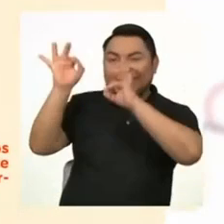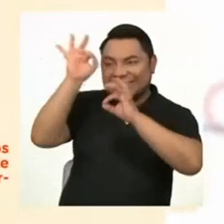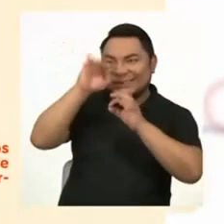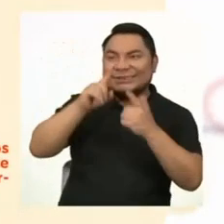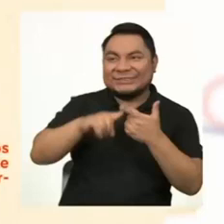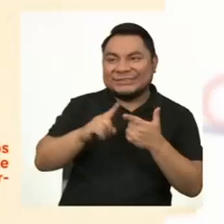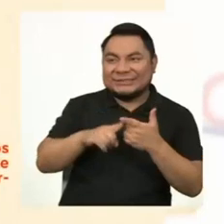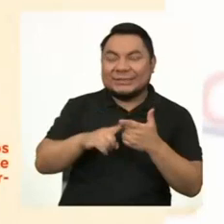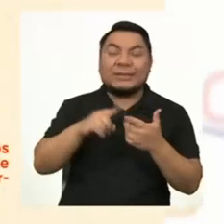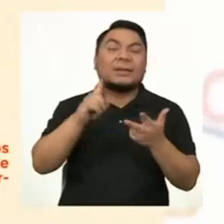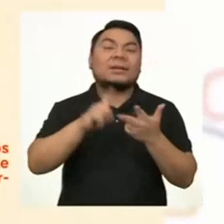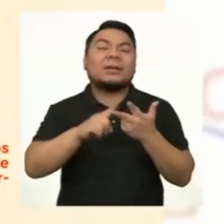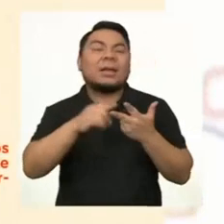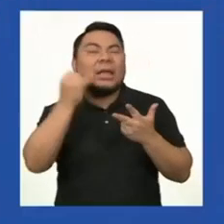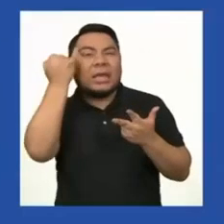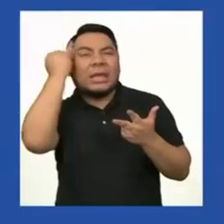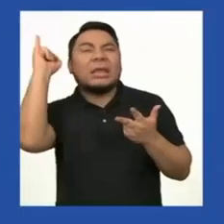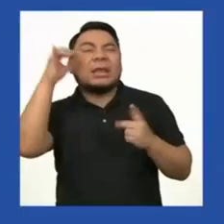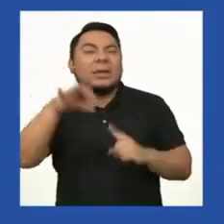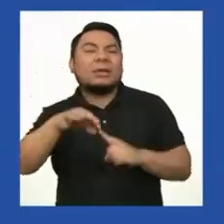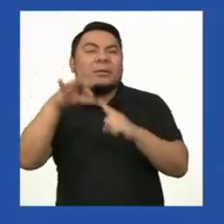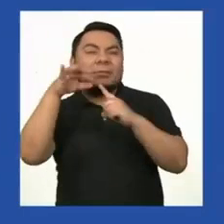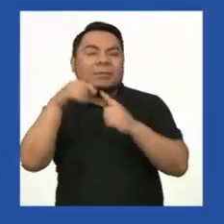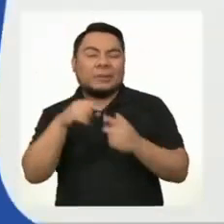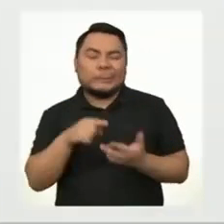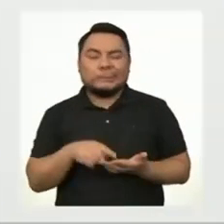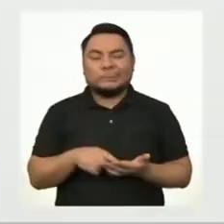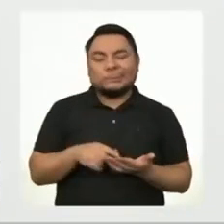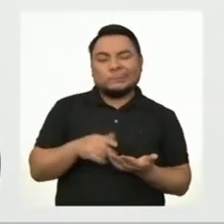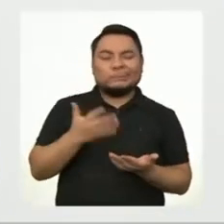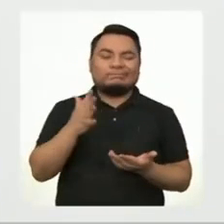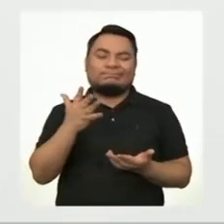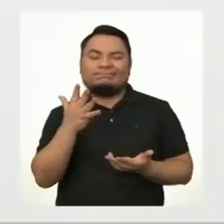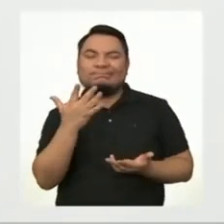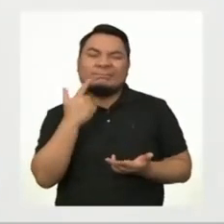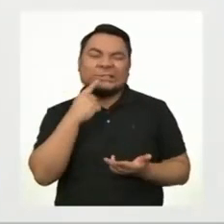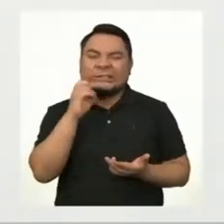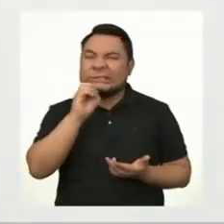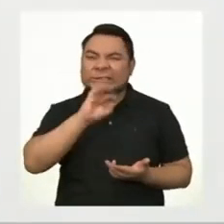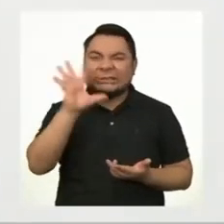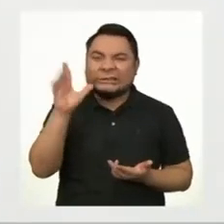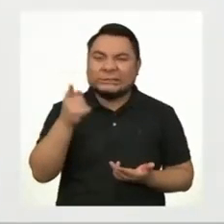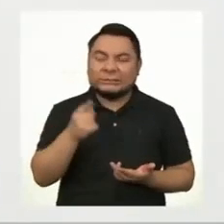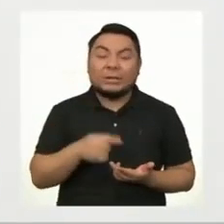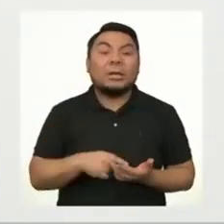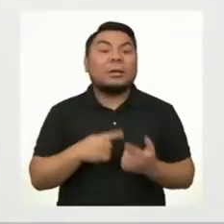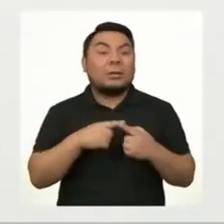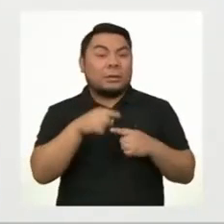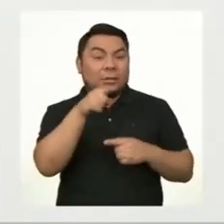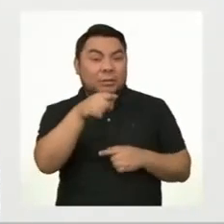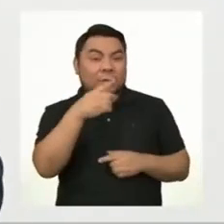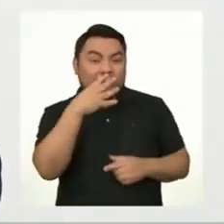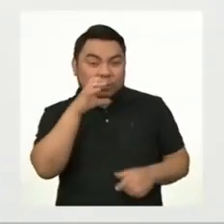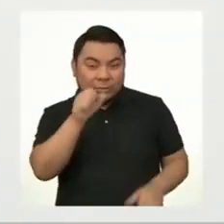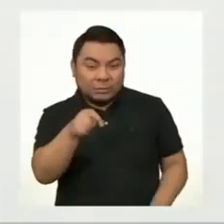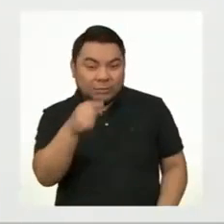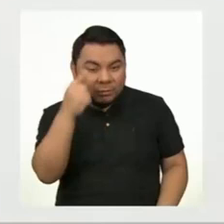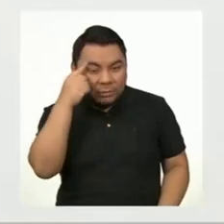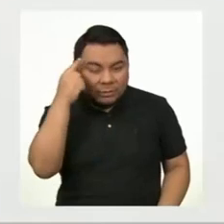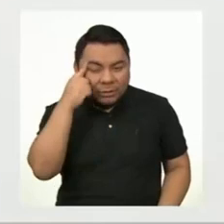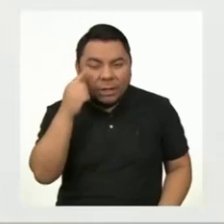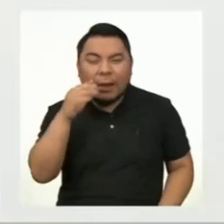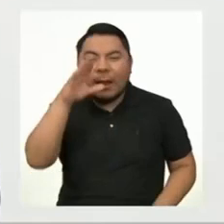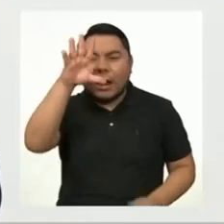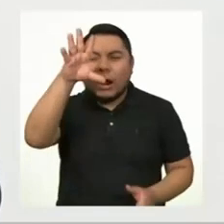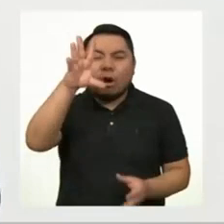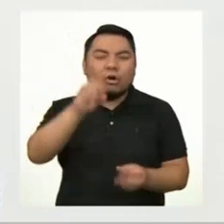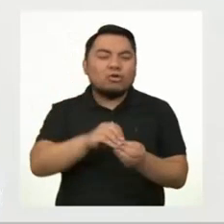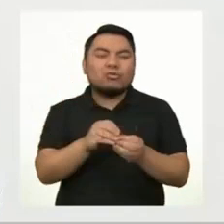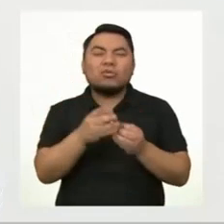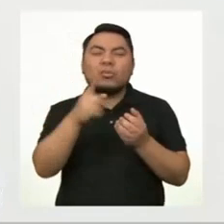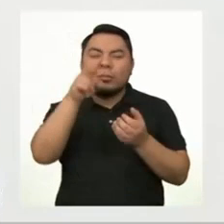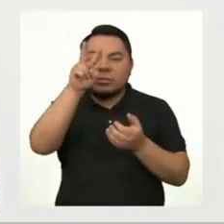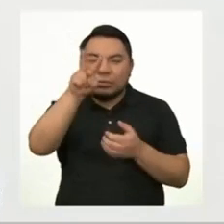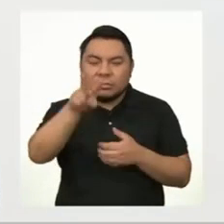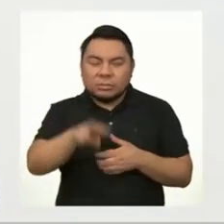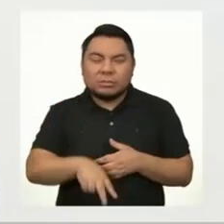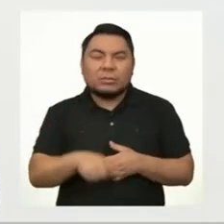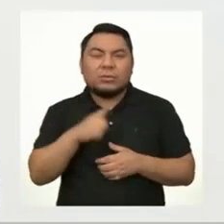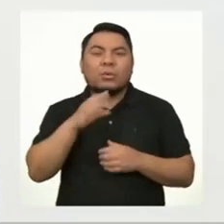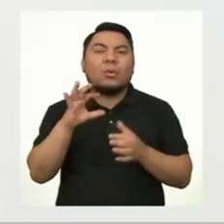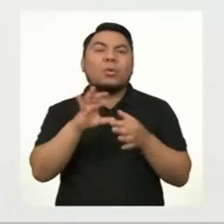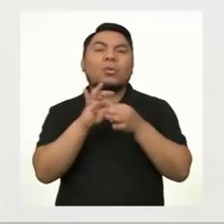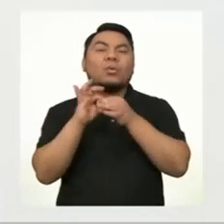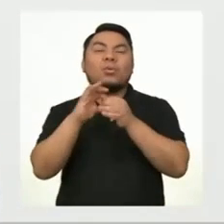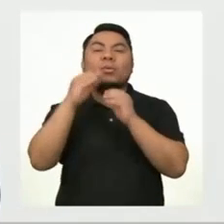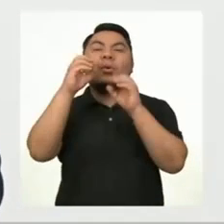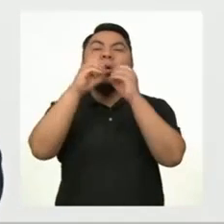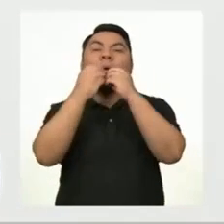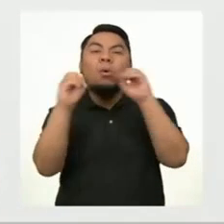principal? No está explícita. Pero podemos inferir la proposición más general a partir de un